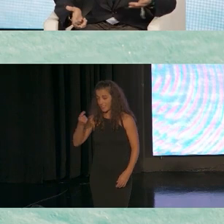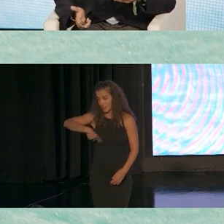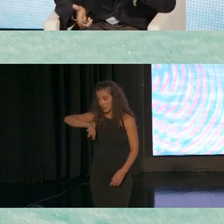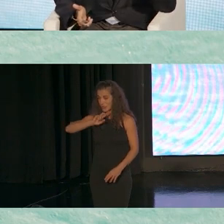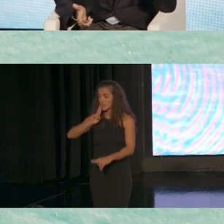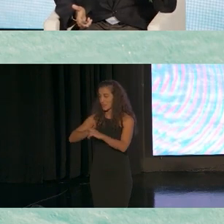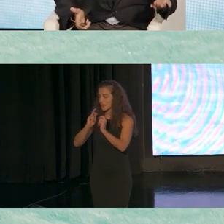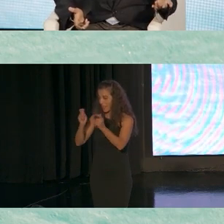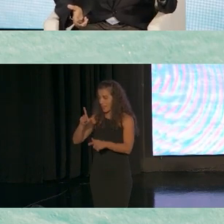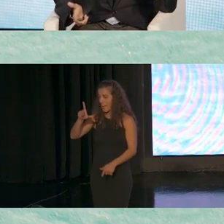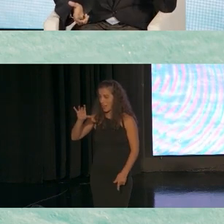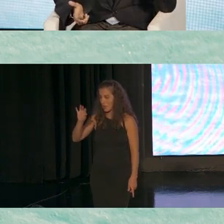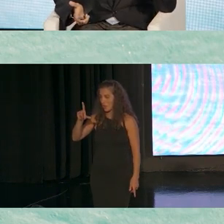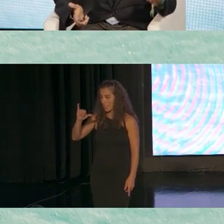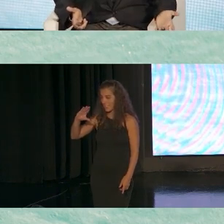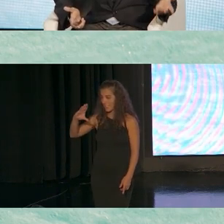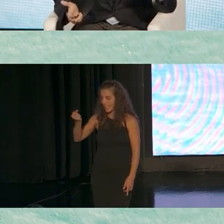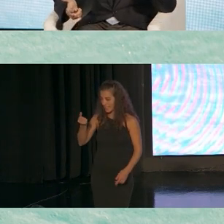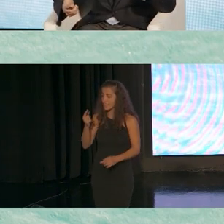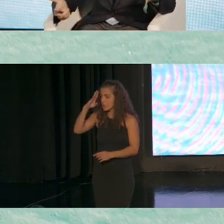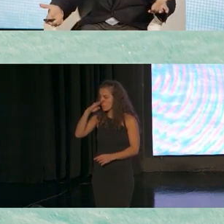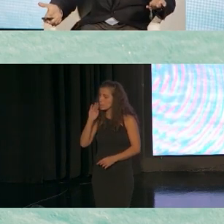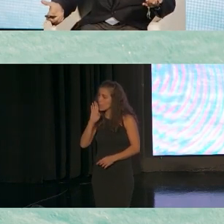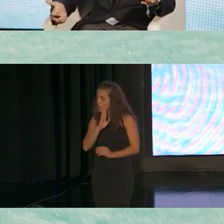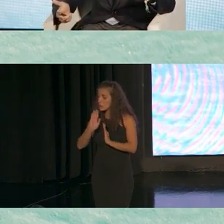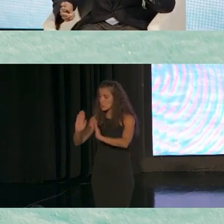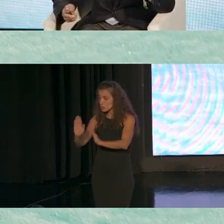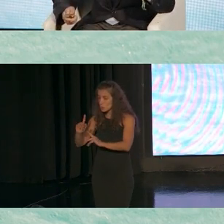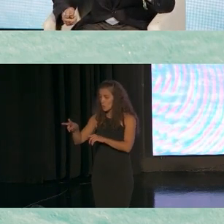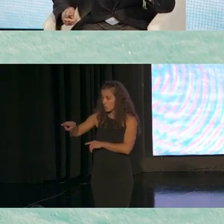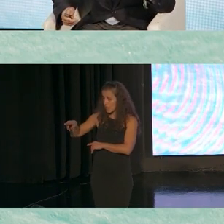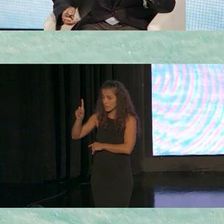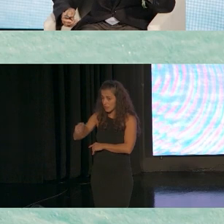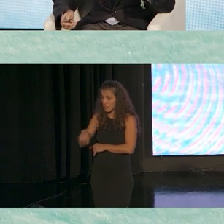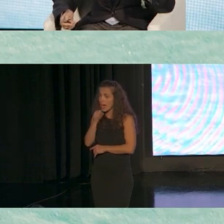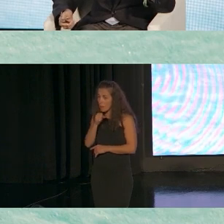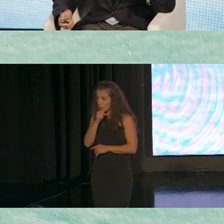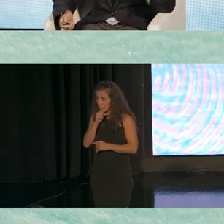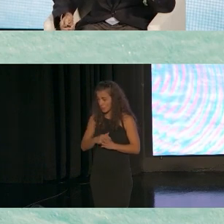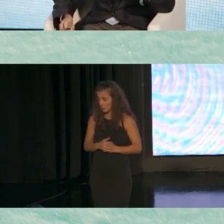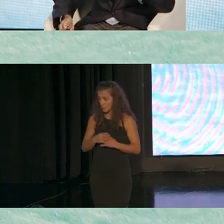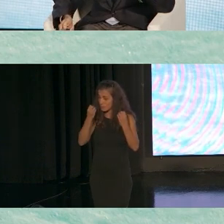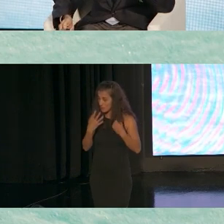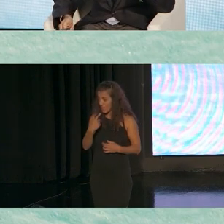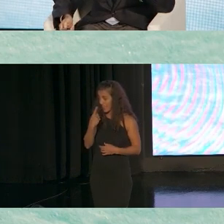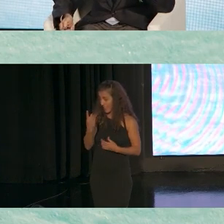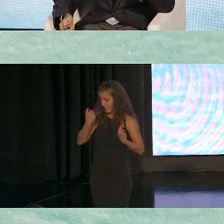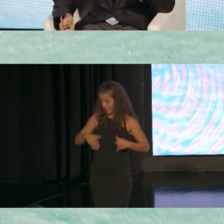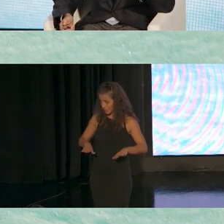lolica sus padres sus hermanos y sus abuelos No pues bien dicho